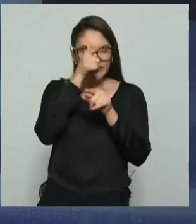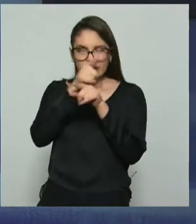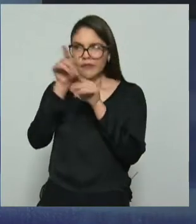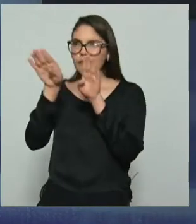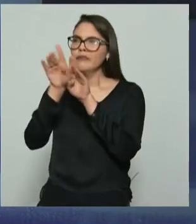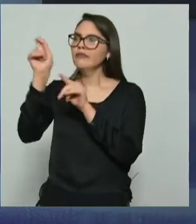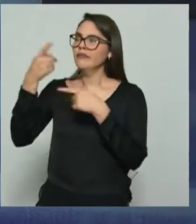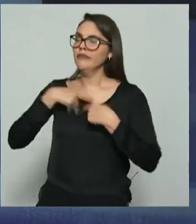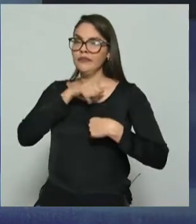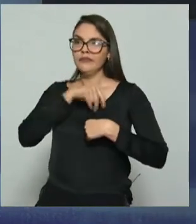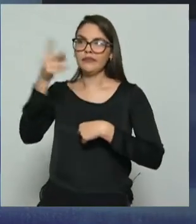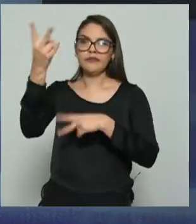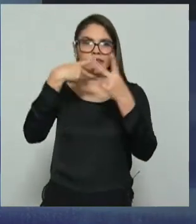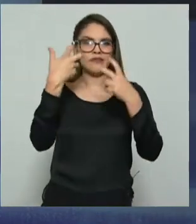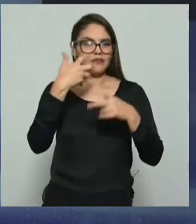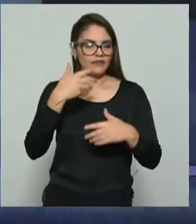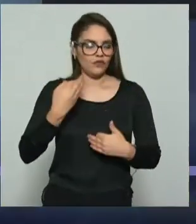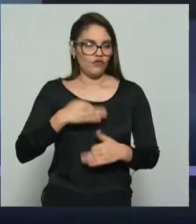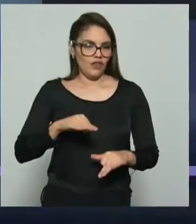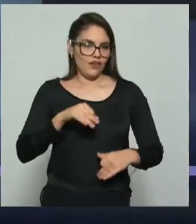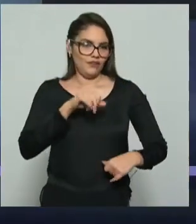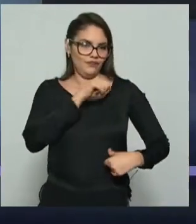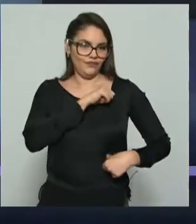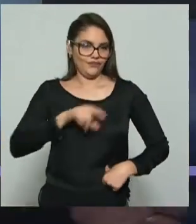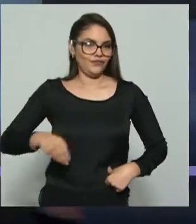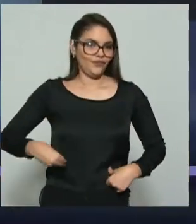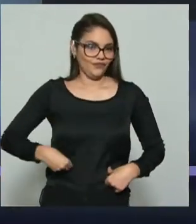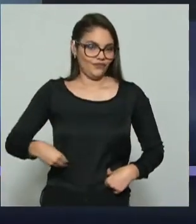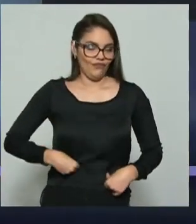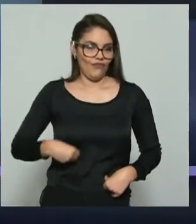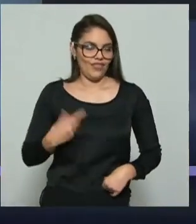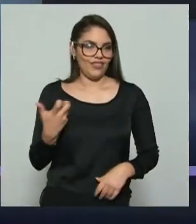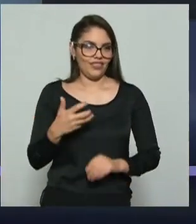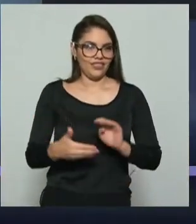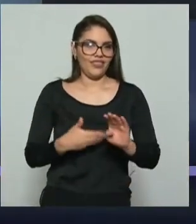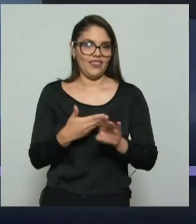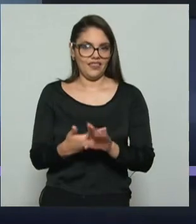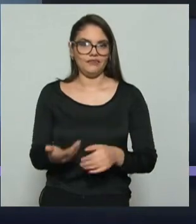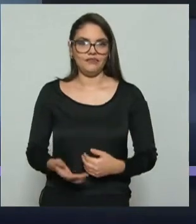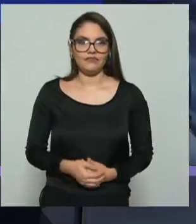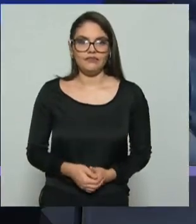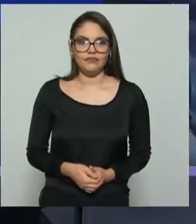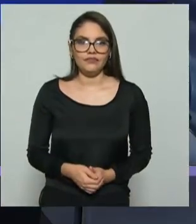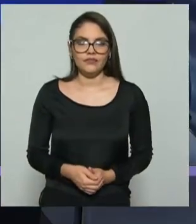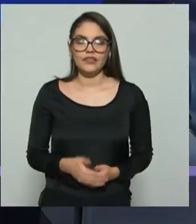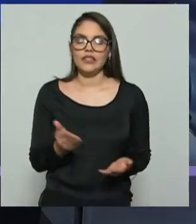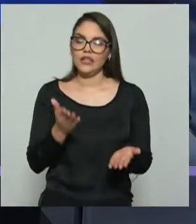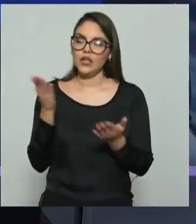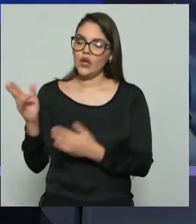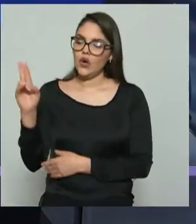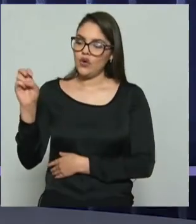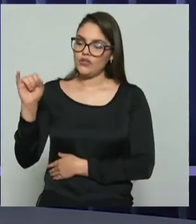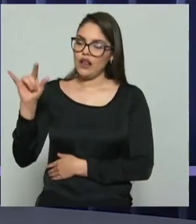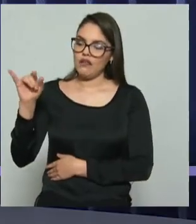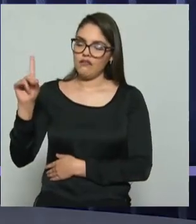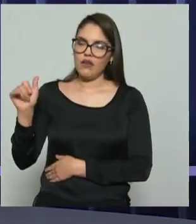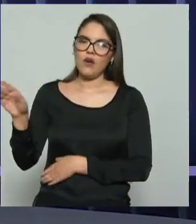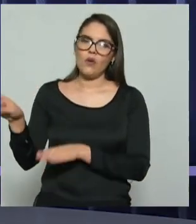pues yo tenía que haber recabado, que alguna de las autoridades me hubieran dicho, sí, efectivamente esto me llegó y me llegó de tal persona para